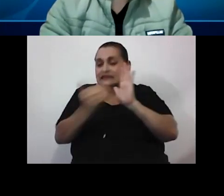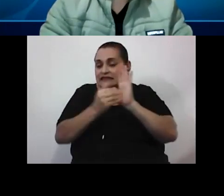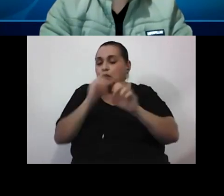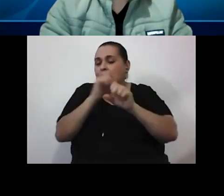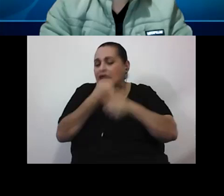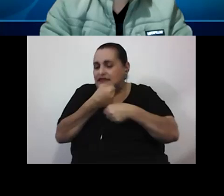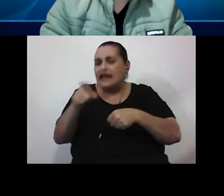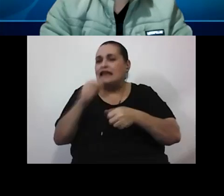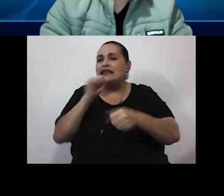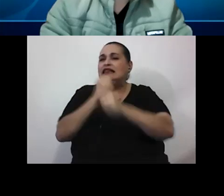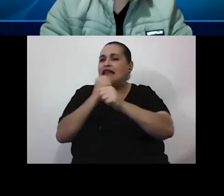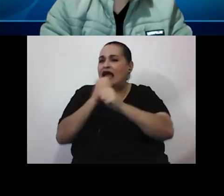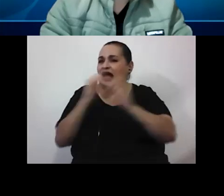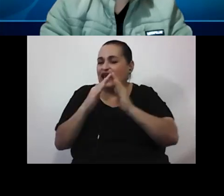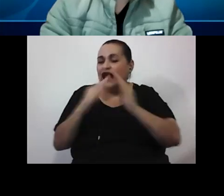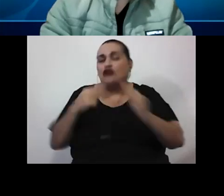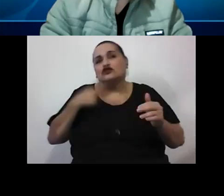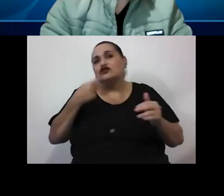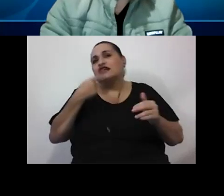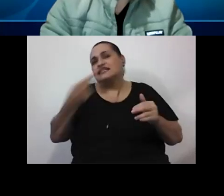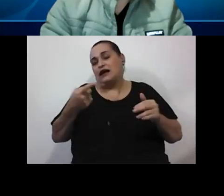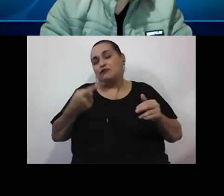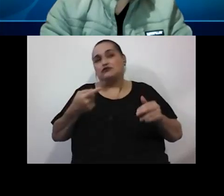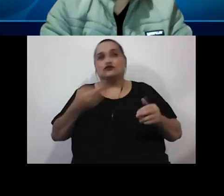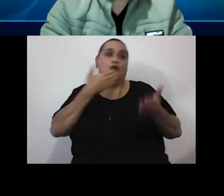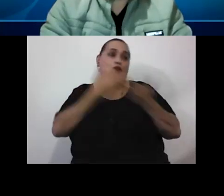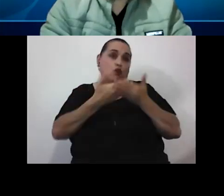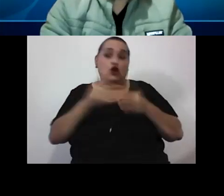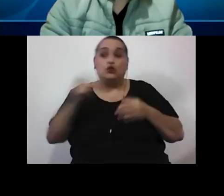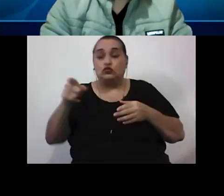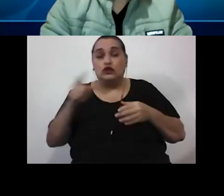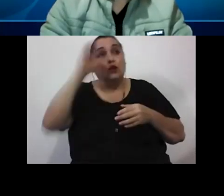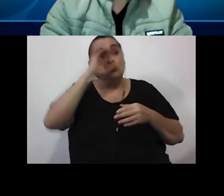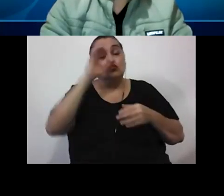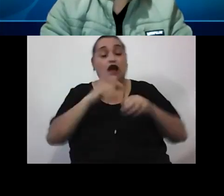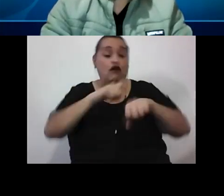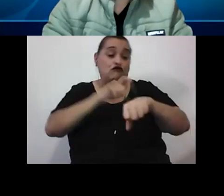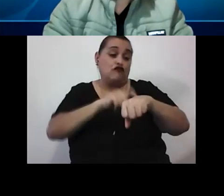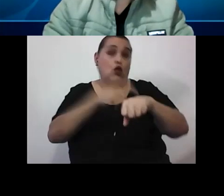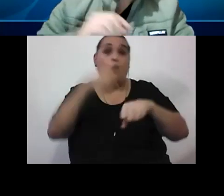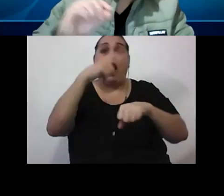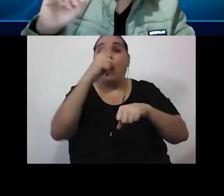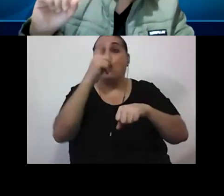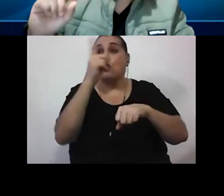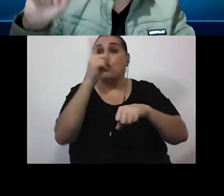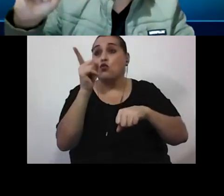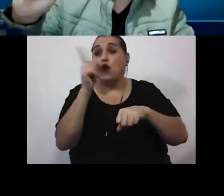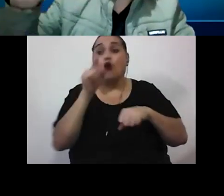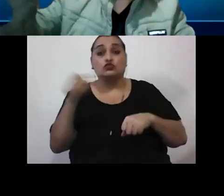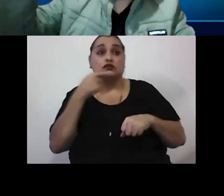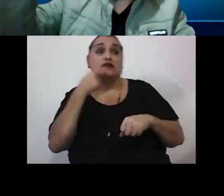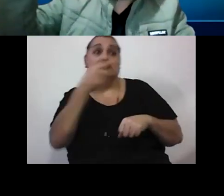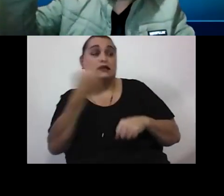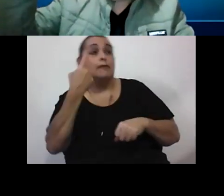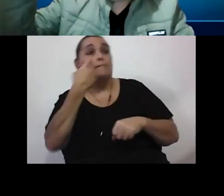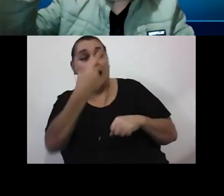tarea, decíamos algo como, bueno, es que si te consigues un reloj de aguja, y aunque el niño no sepa la hora, si tú le dices, vamos a